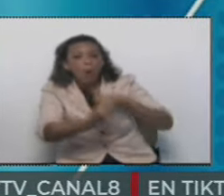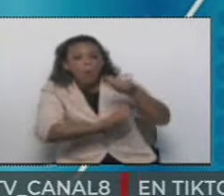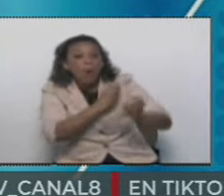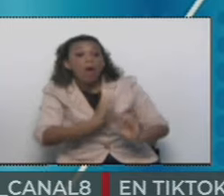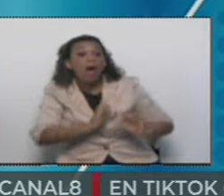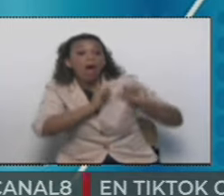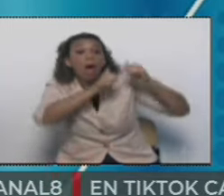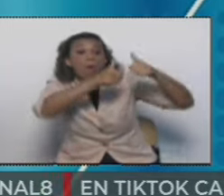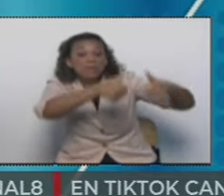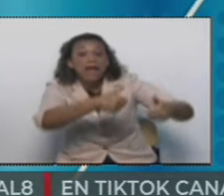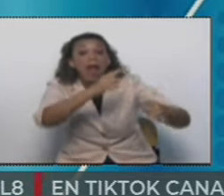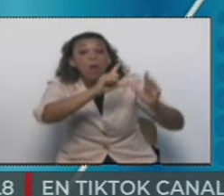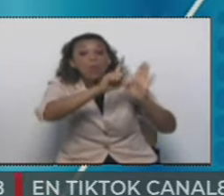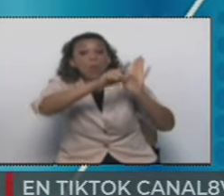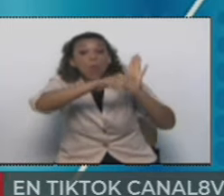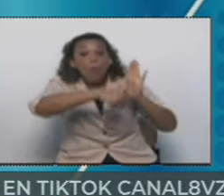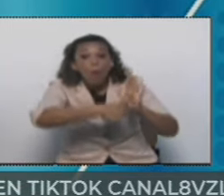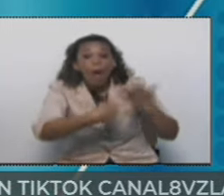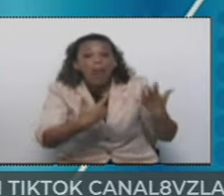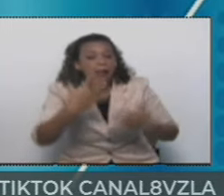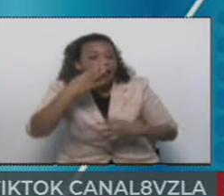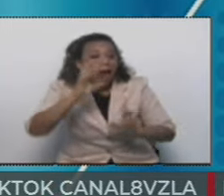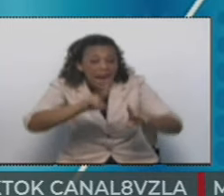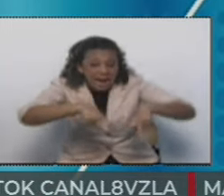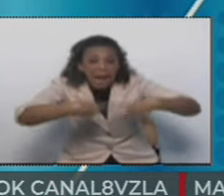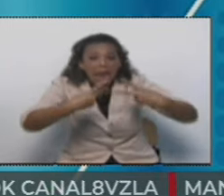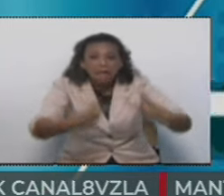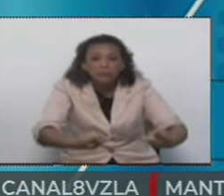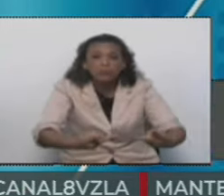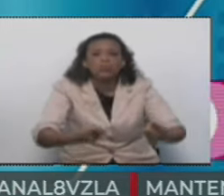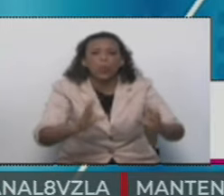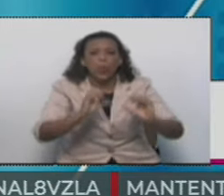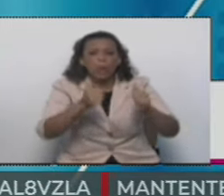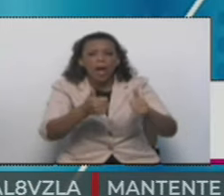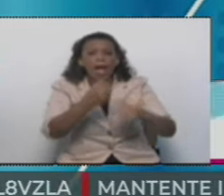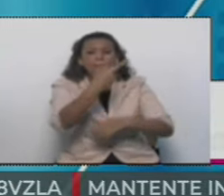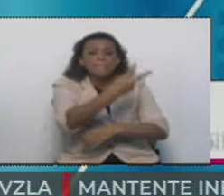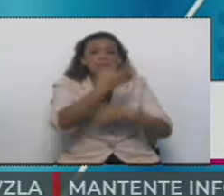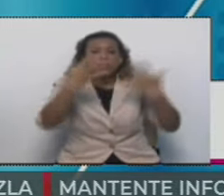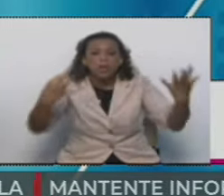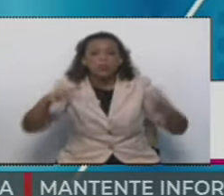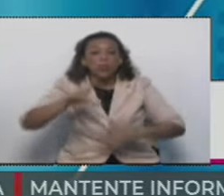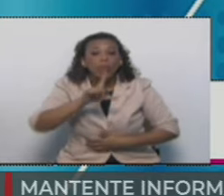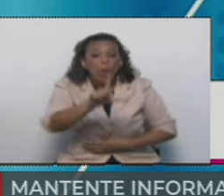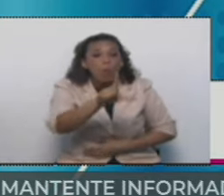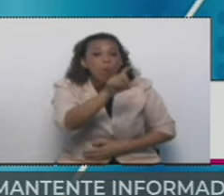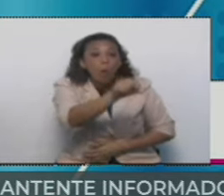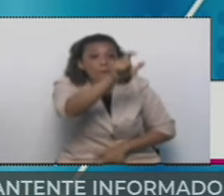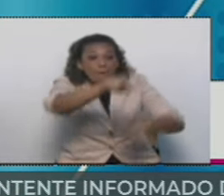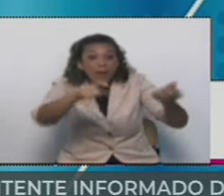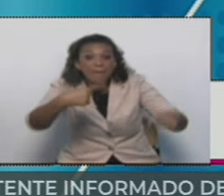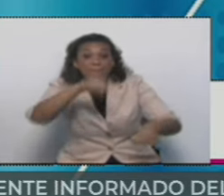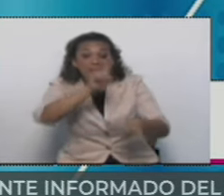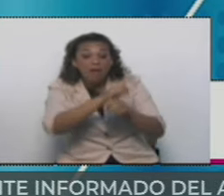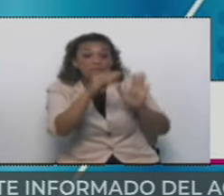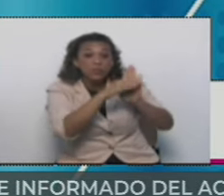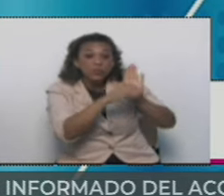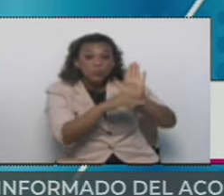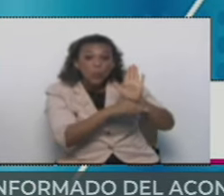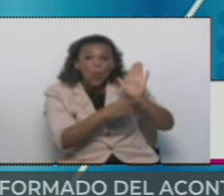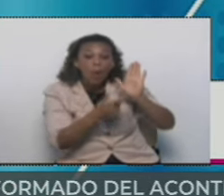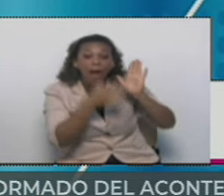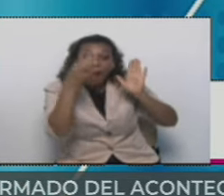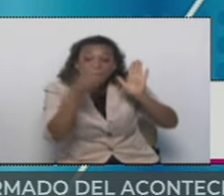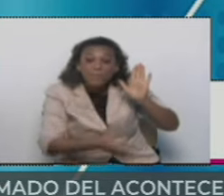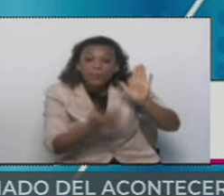iniciado posterior a la elección, a la reelección presidencial del 28 de julio, cómo las primeras medidas han tenido que ver